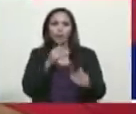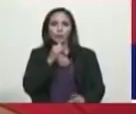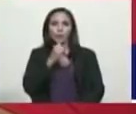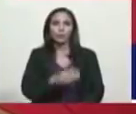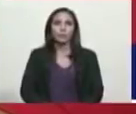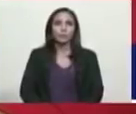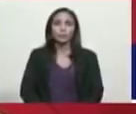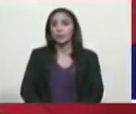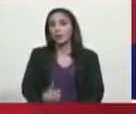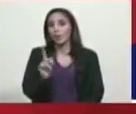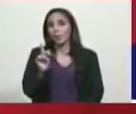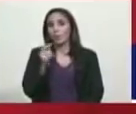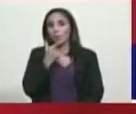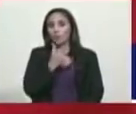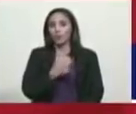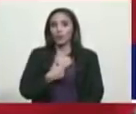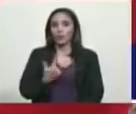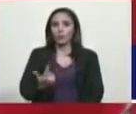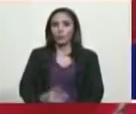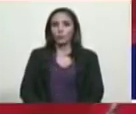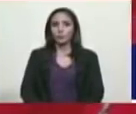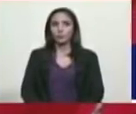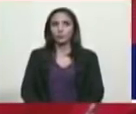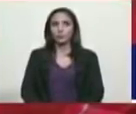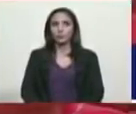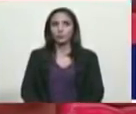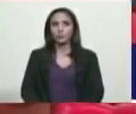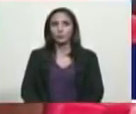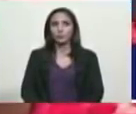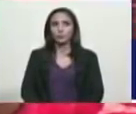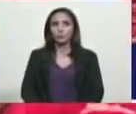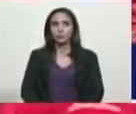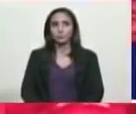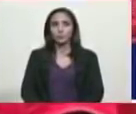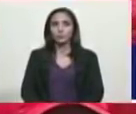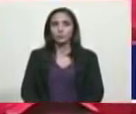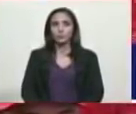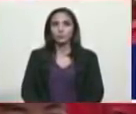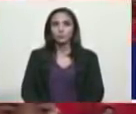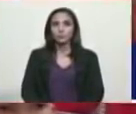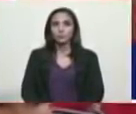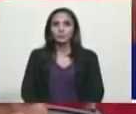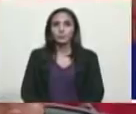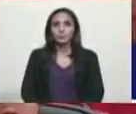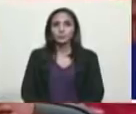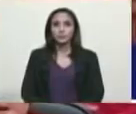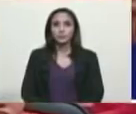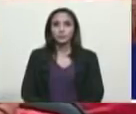Uno de ellos, estudioso, se acaba de graduar,